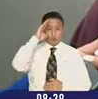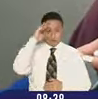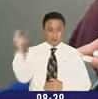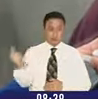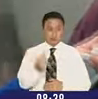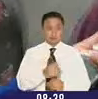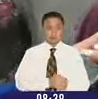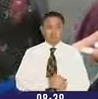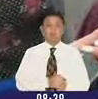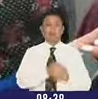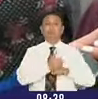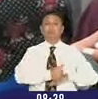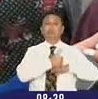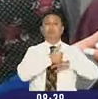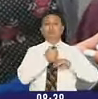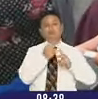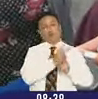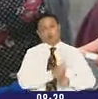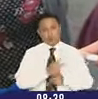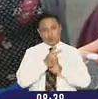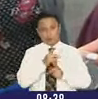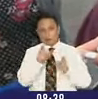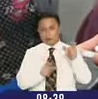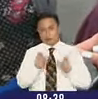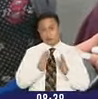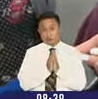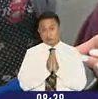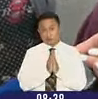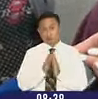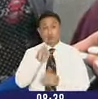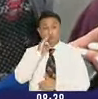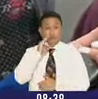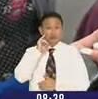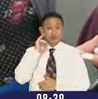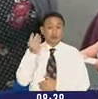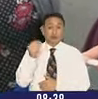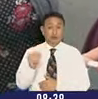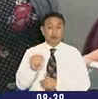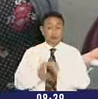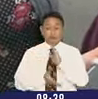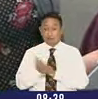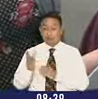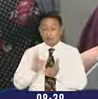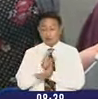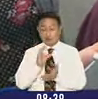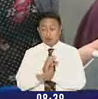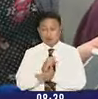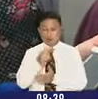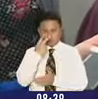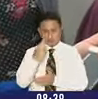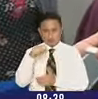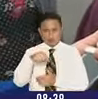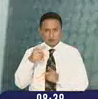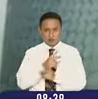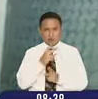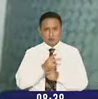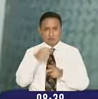las autoridades que nos cuiden a los ciudadanos, a los niños, a los colegios también, que también hay mucha